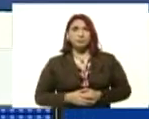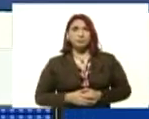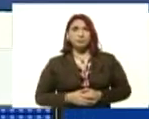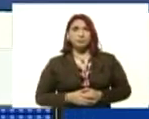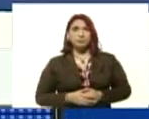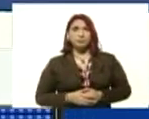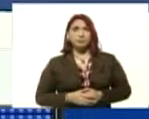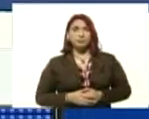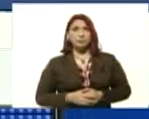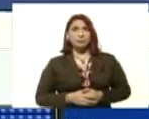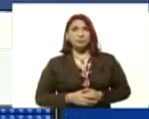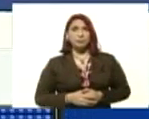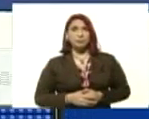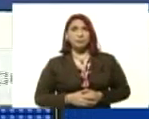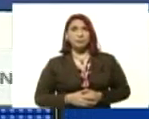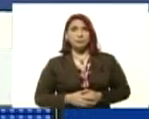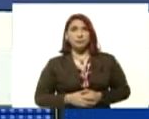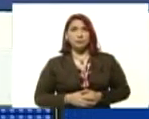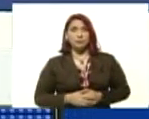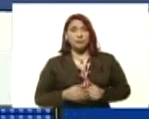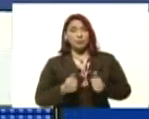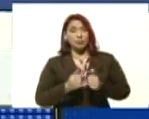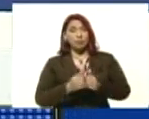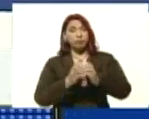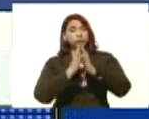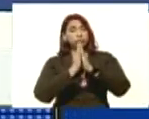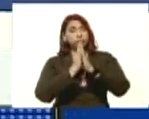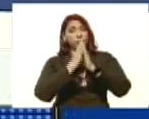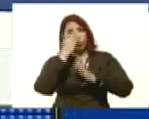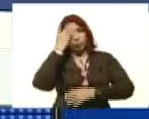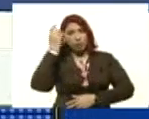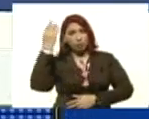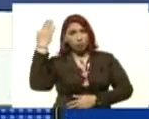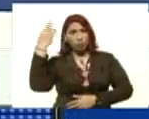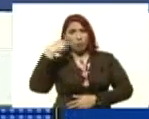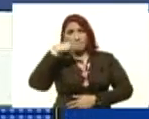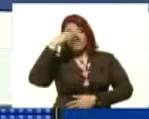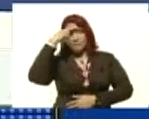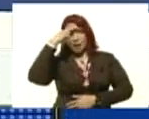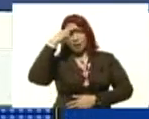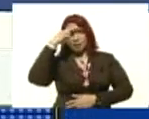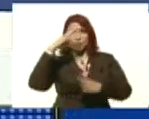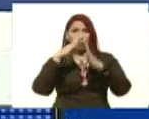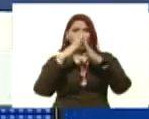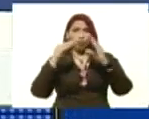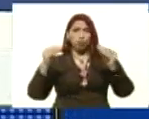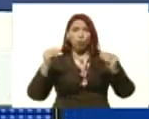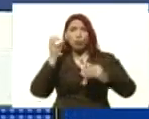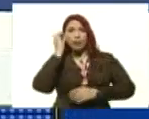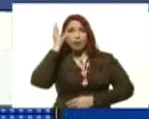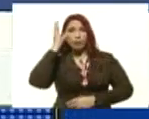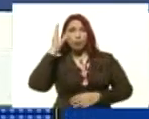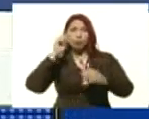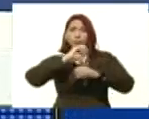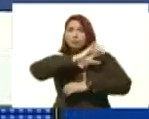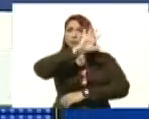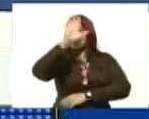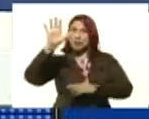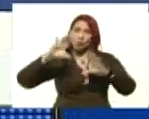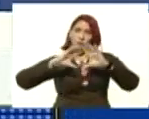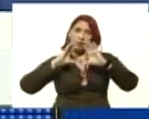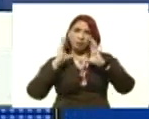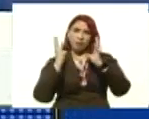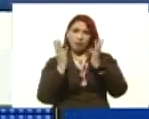Inshallah, con el favor de Dios Padre Todopoderoso, Creador del cielo y la tierra, la segunda